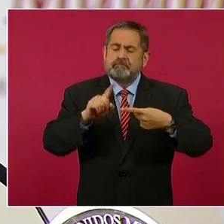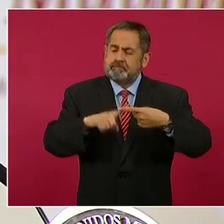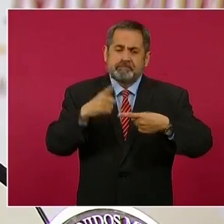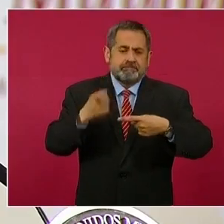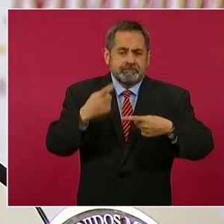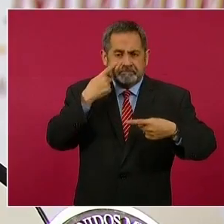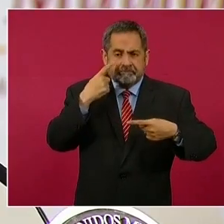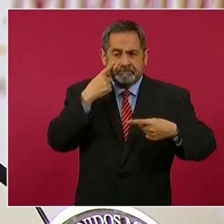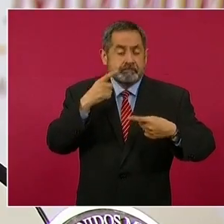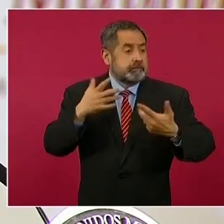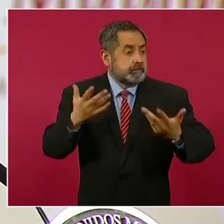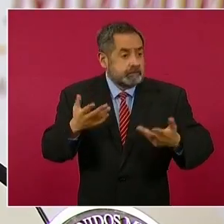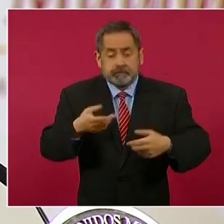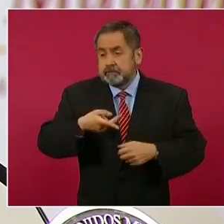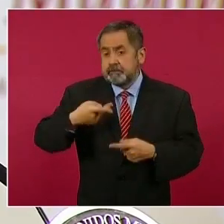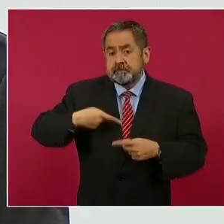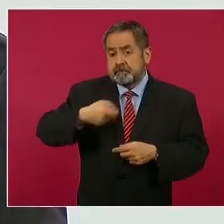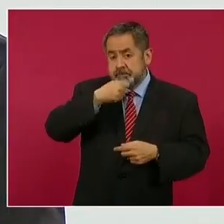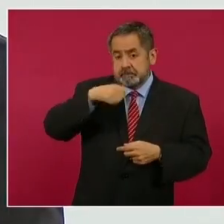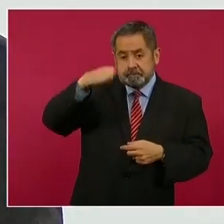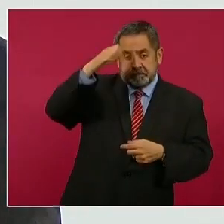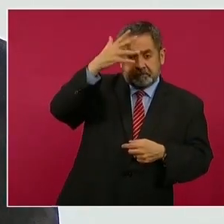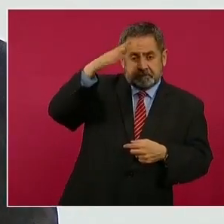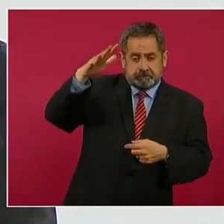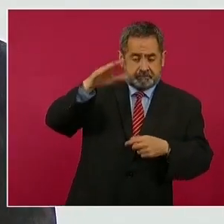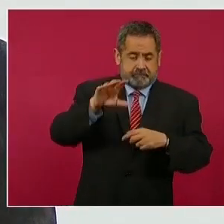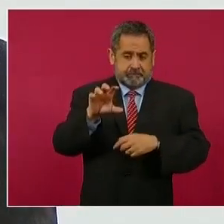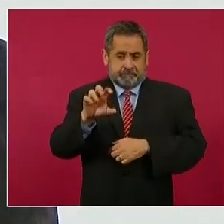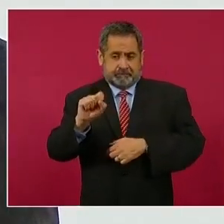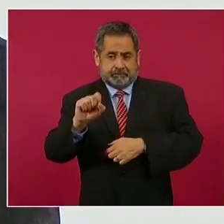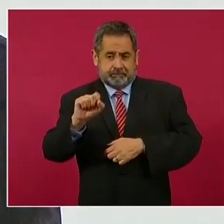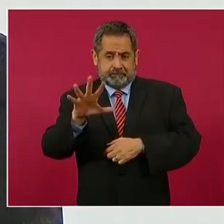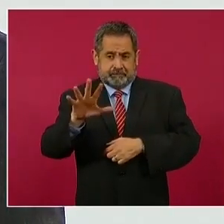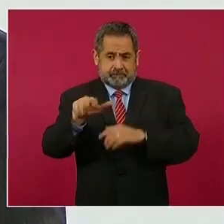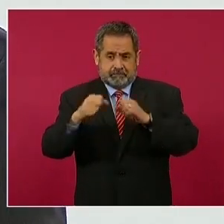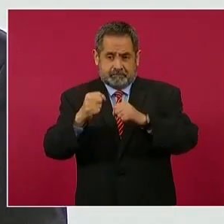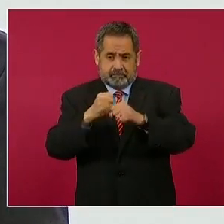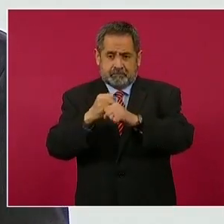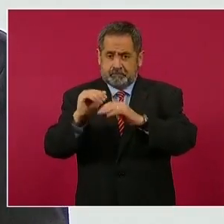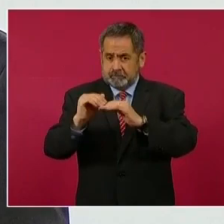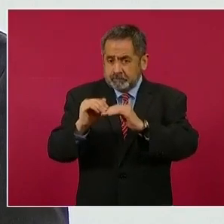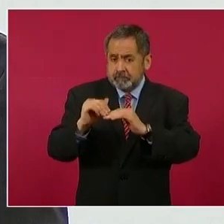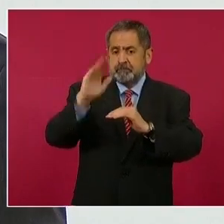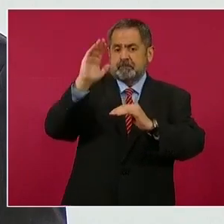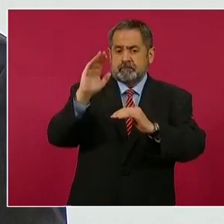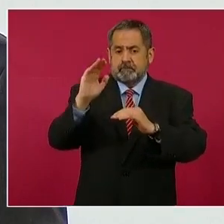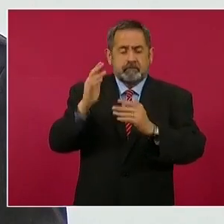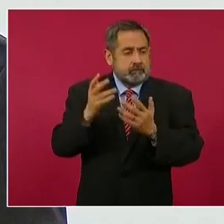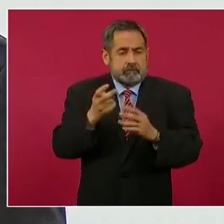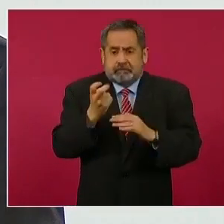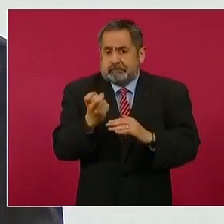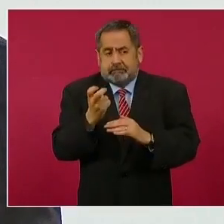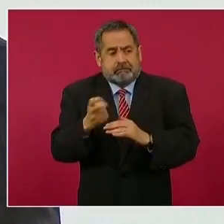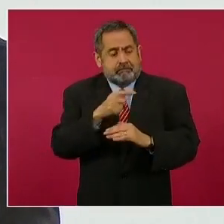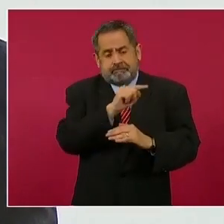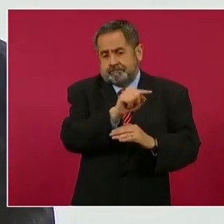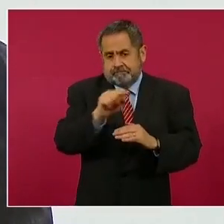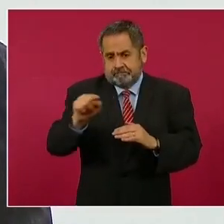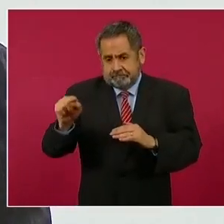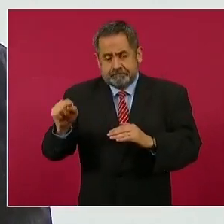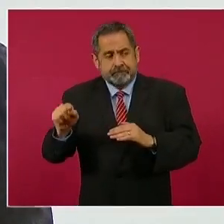las personas adultas mayores, particularmente mayores de 65 años, tienen por distintas razones, sobre